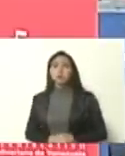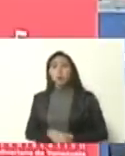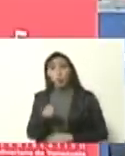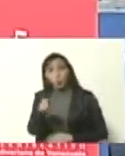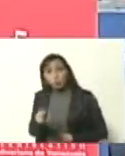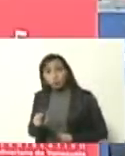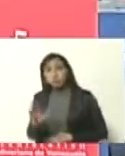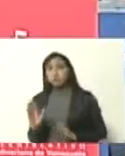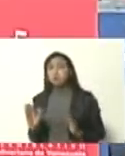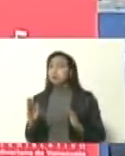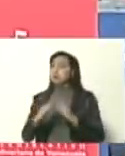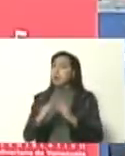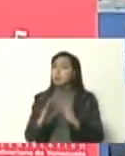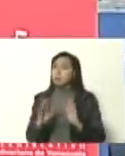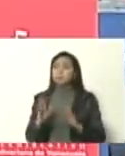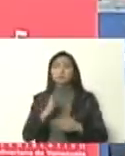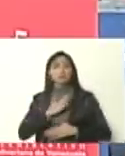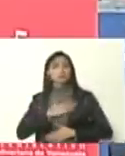ahorita,